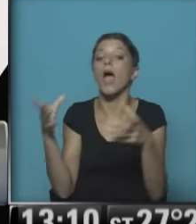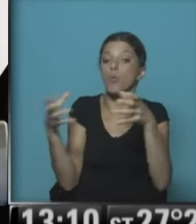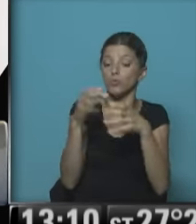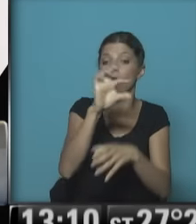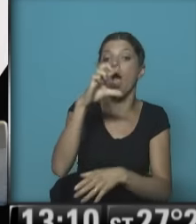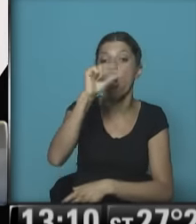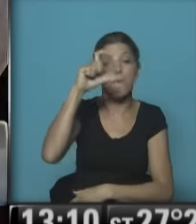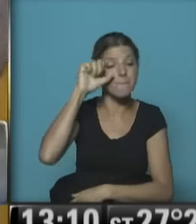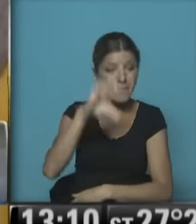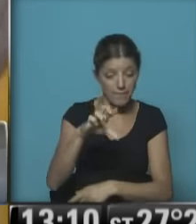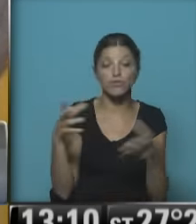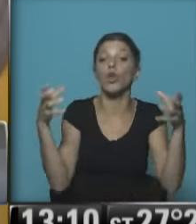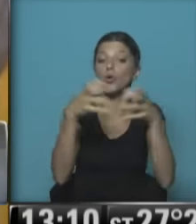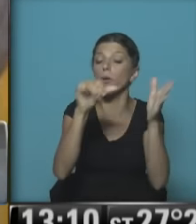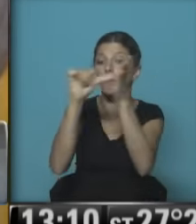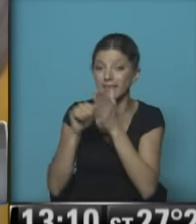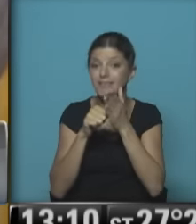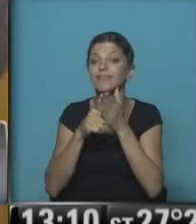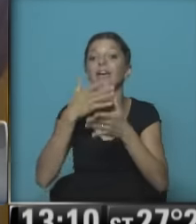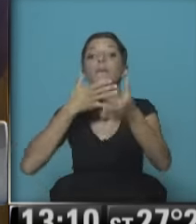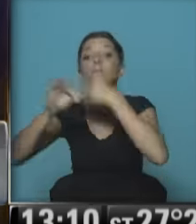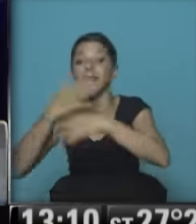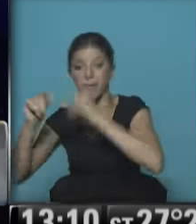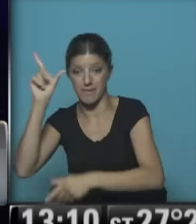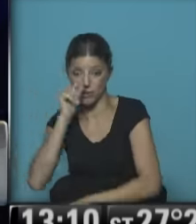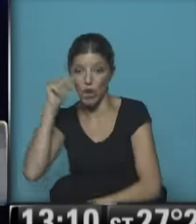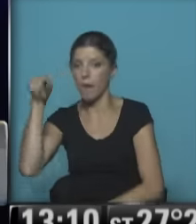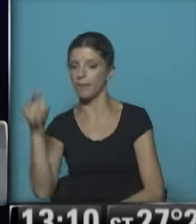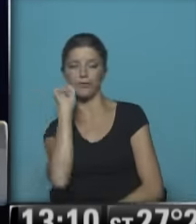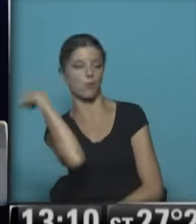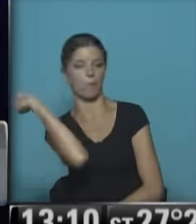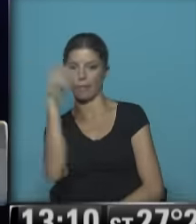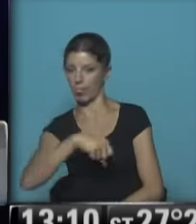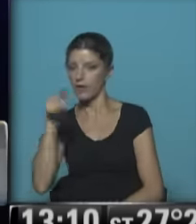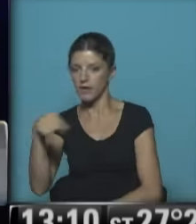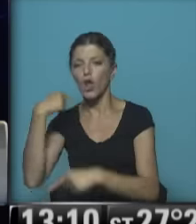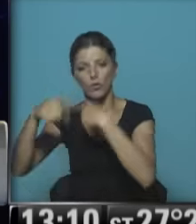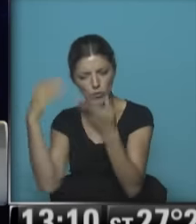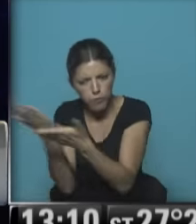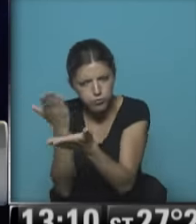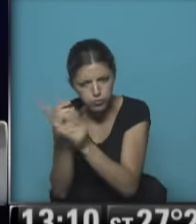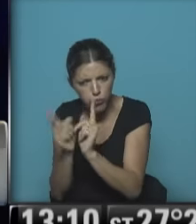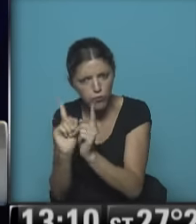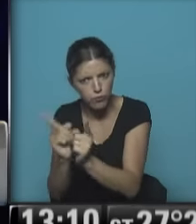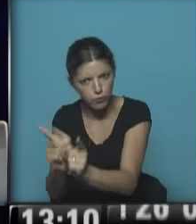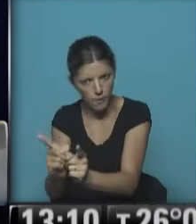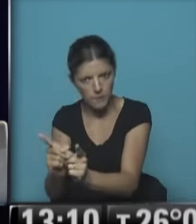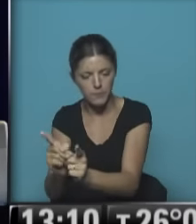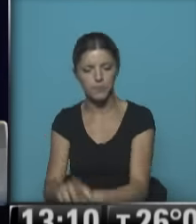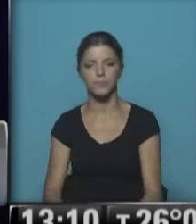de Países Exportadores de Petróleo, boicoteó cualquier acción común y mantuvo el abastecimiento normal del